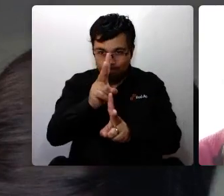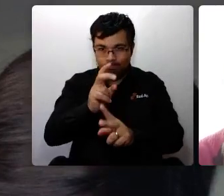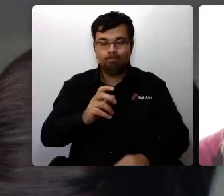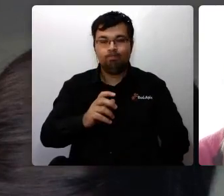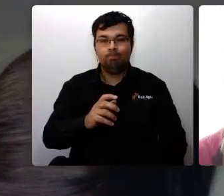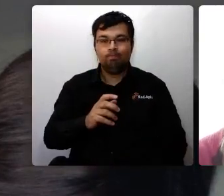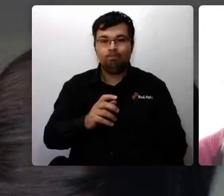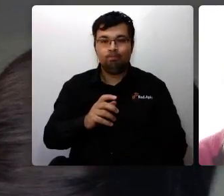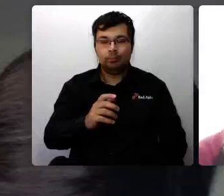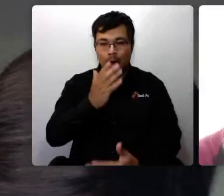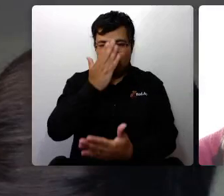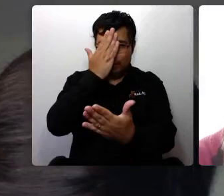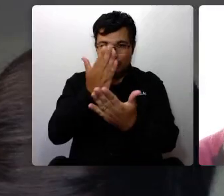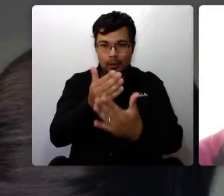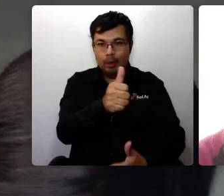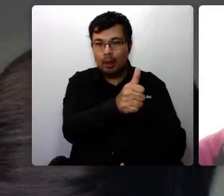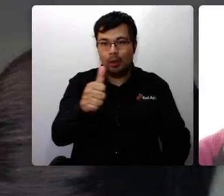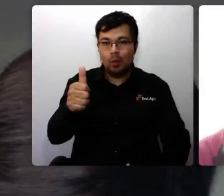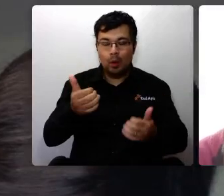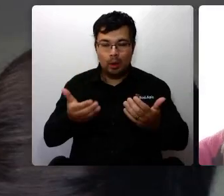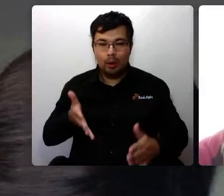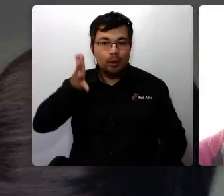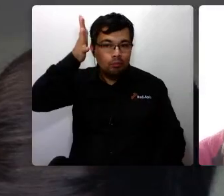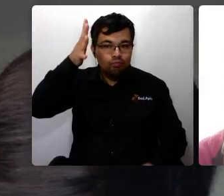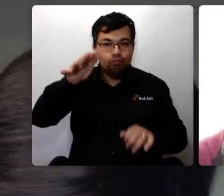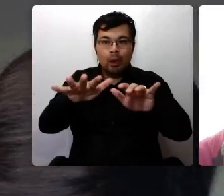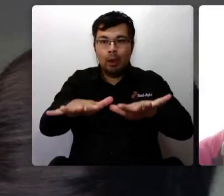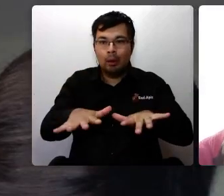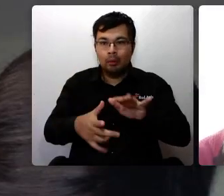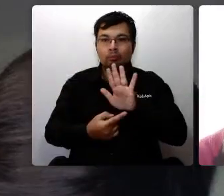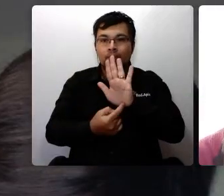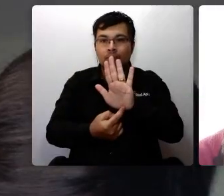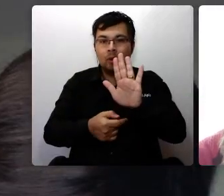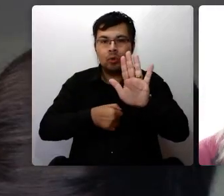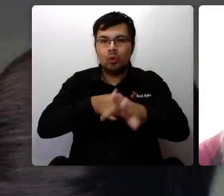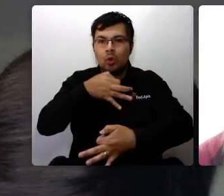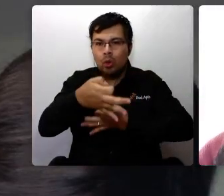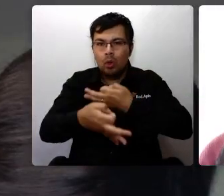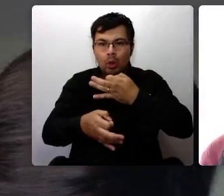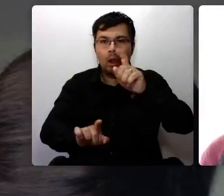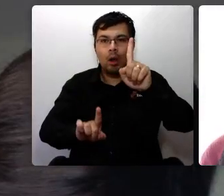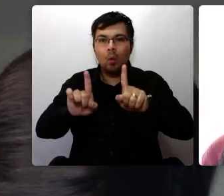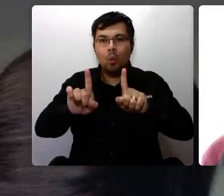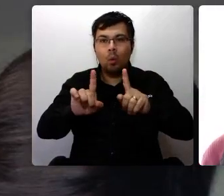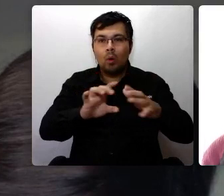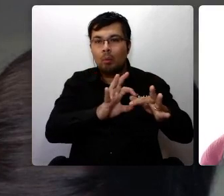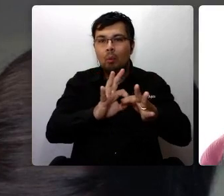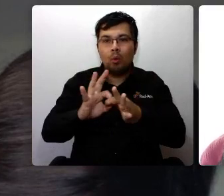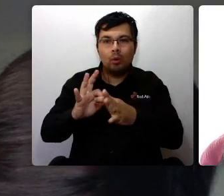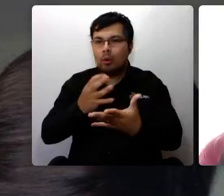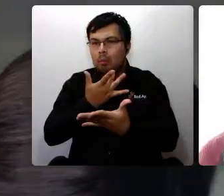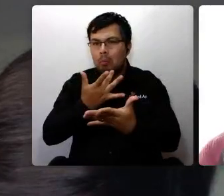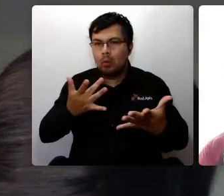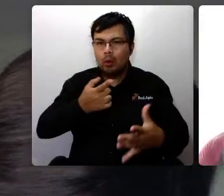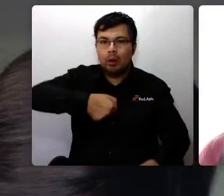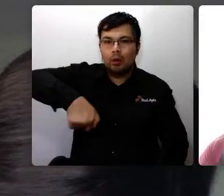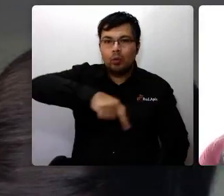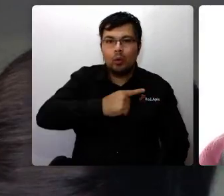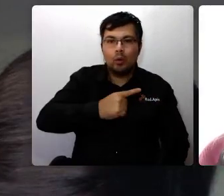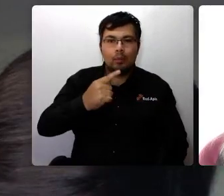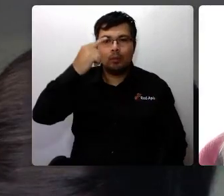esta presentación, tal como decía Andrés, voy a contar algunas de las razones de por qué tenemos que pensar